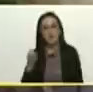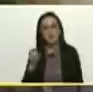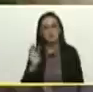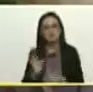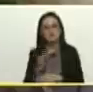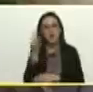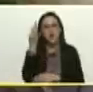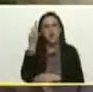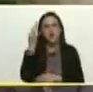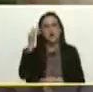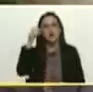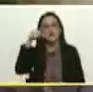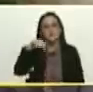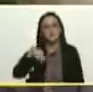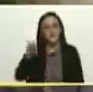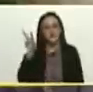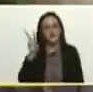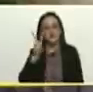fundaron nuestra república.